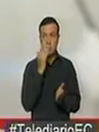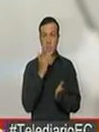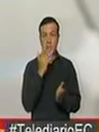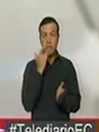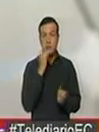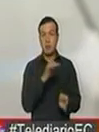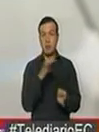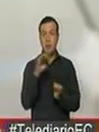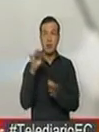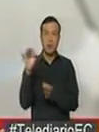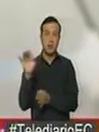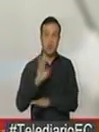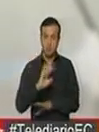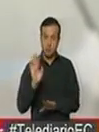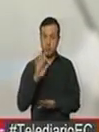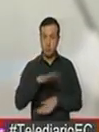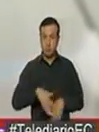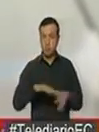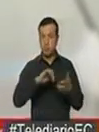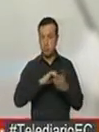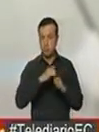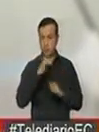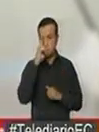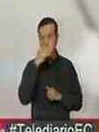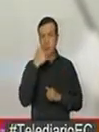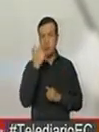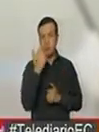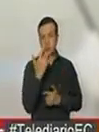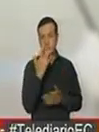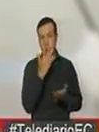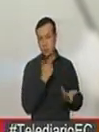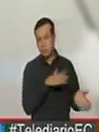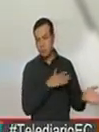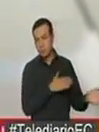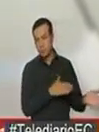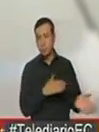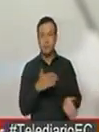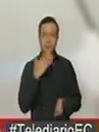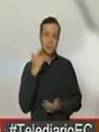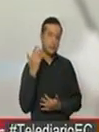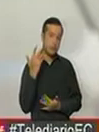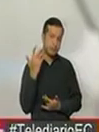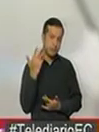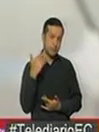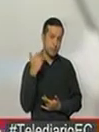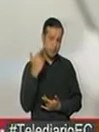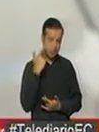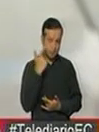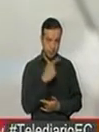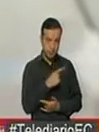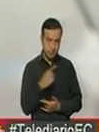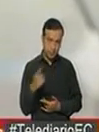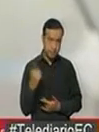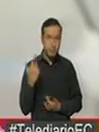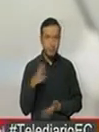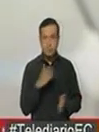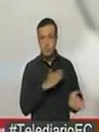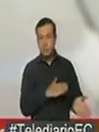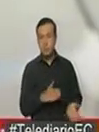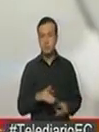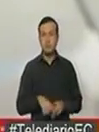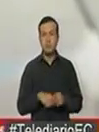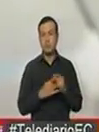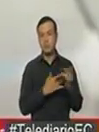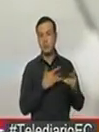mis vacaciones porque estamos viendo que esto está sucediendo, es prefiero claro. esperar a ver qué es lo que sucede. Claro. Puede empezarse a sentir